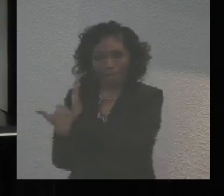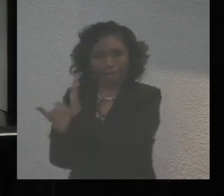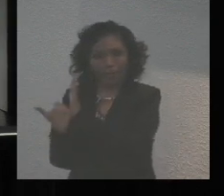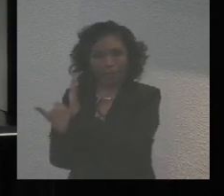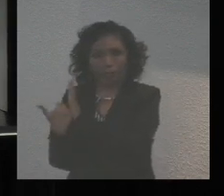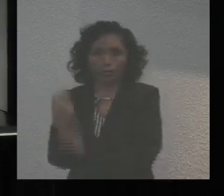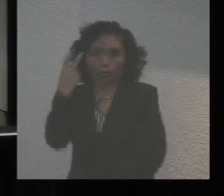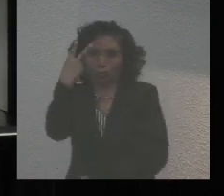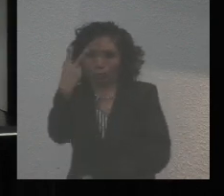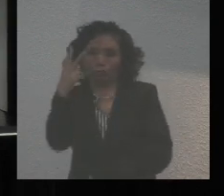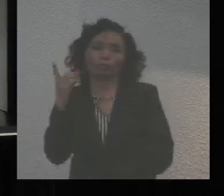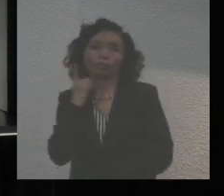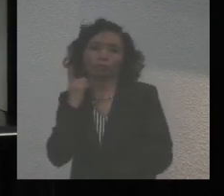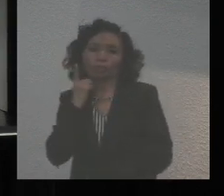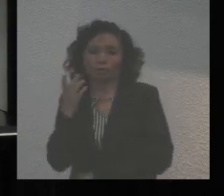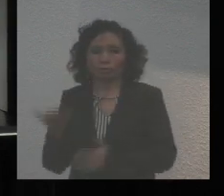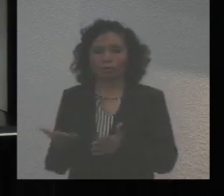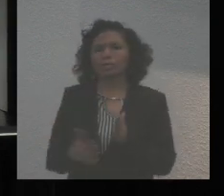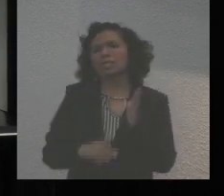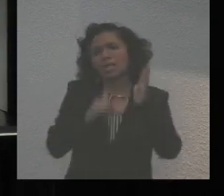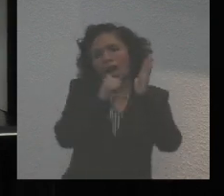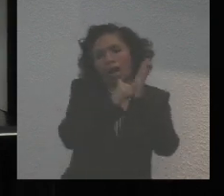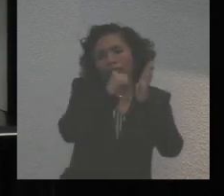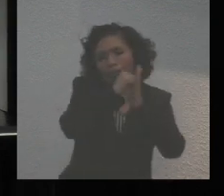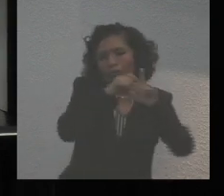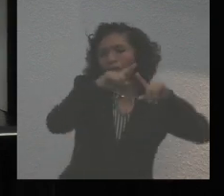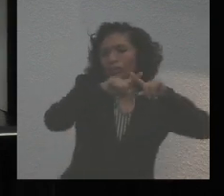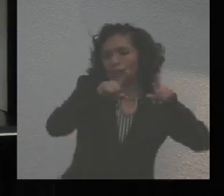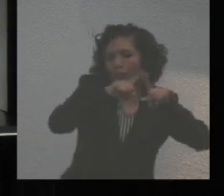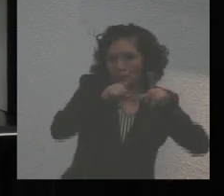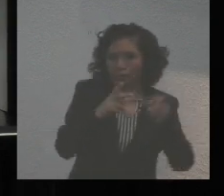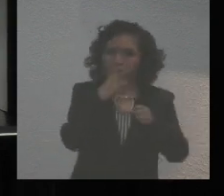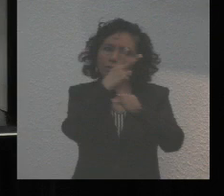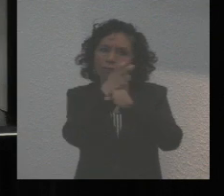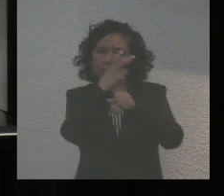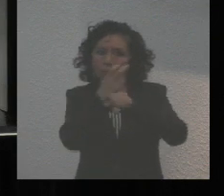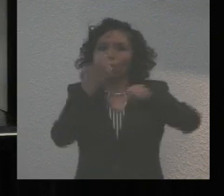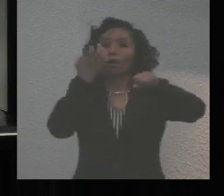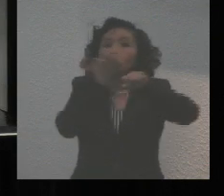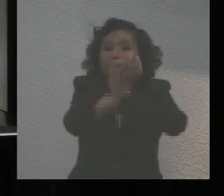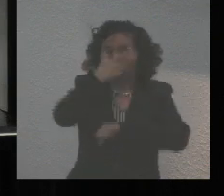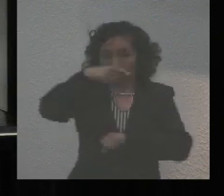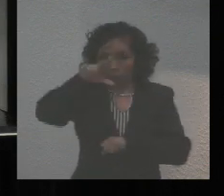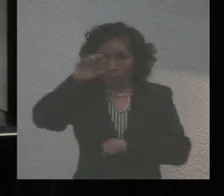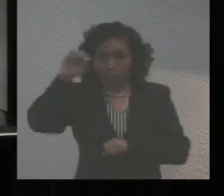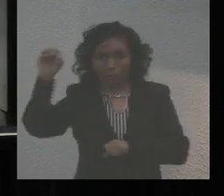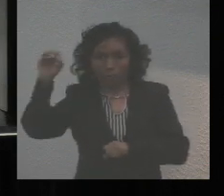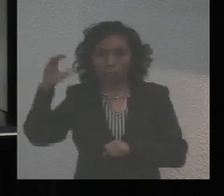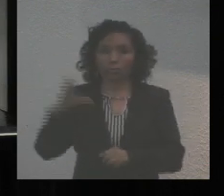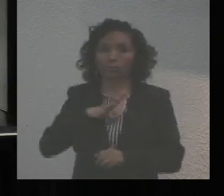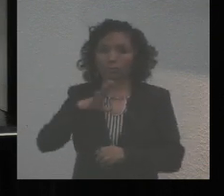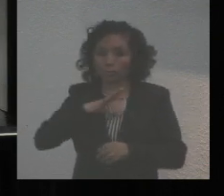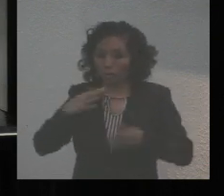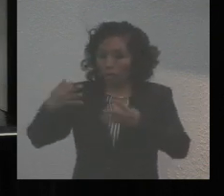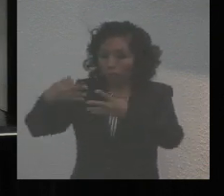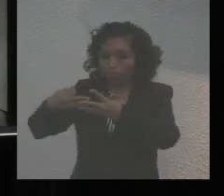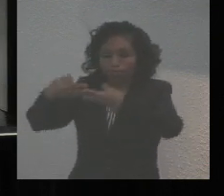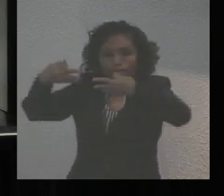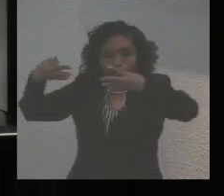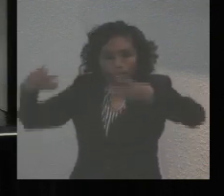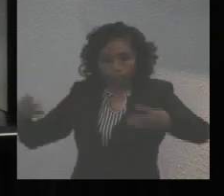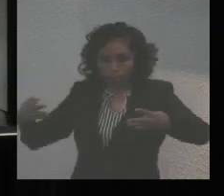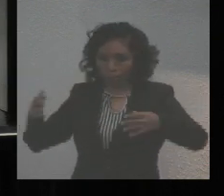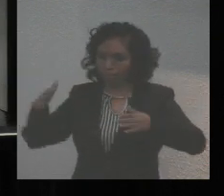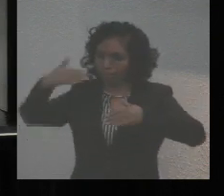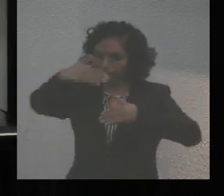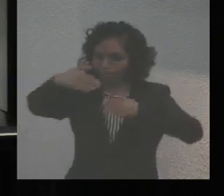dos diputados. Transitorios. Artículo segundo. El estado de Quintana Roo tendrá la extensión territorial y